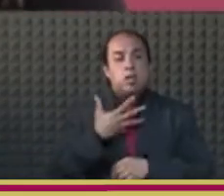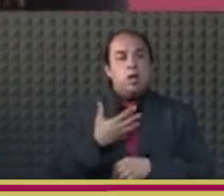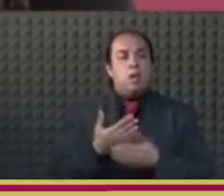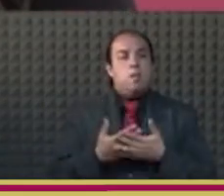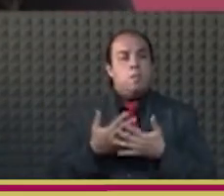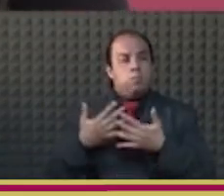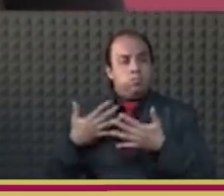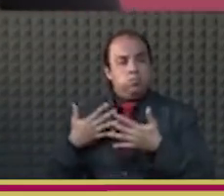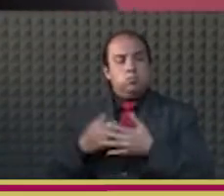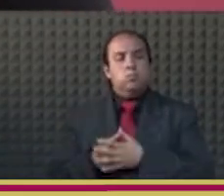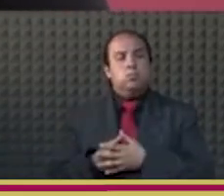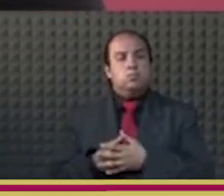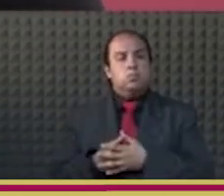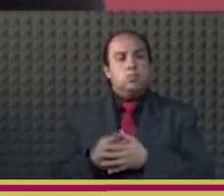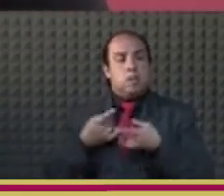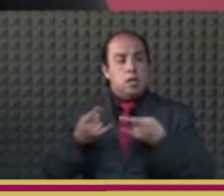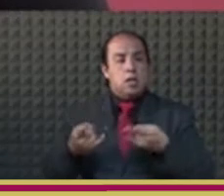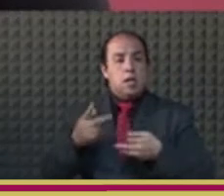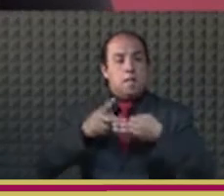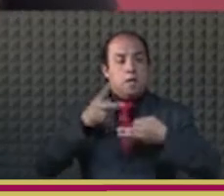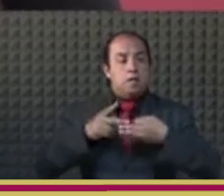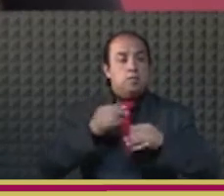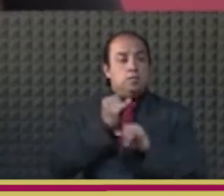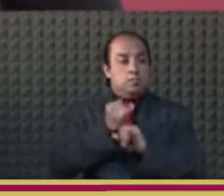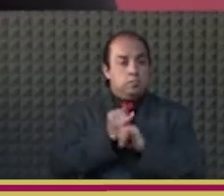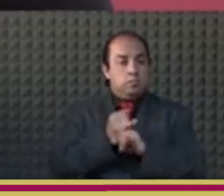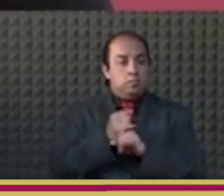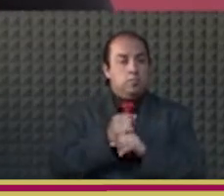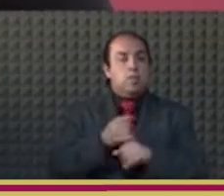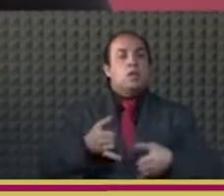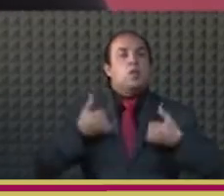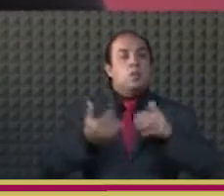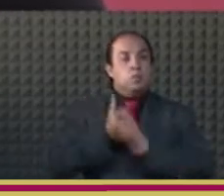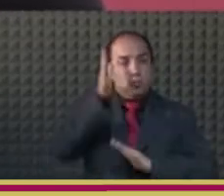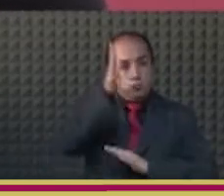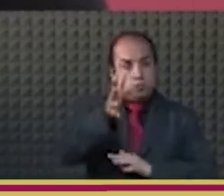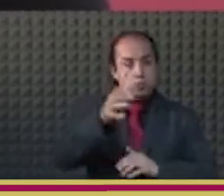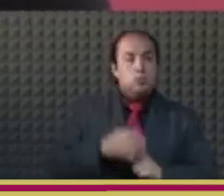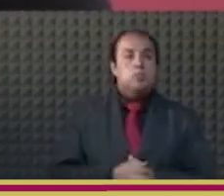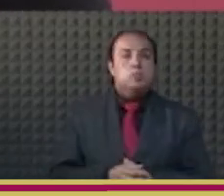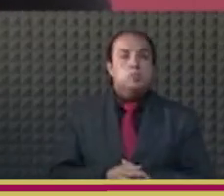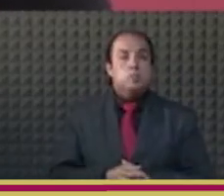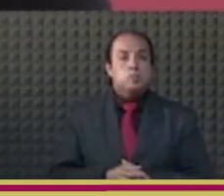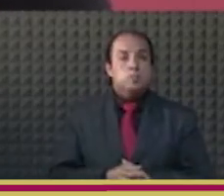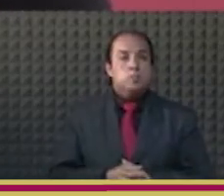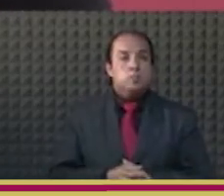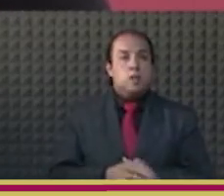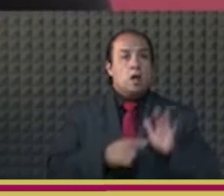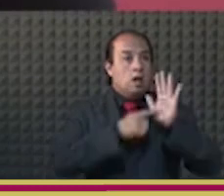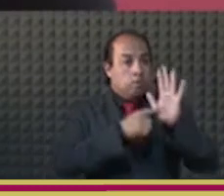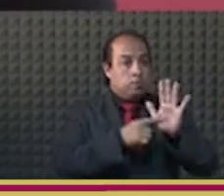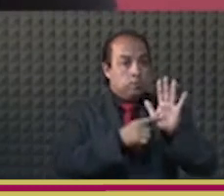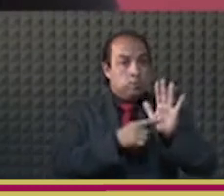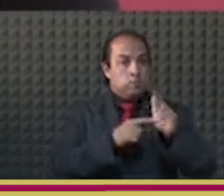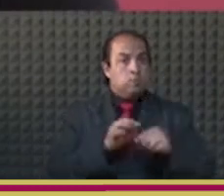como antecedente la plataforma digital precisamente de Jóvenes Construyendo el Futuro, que ha demostrado lo